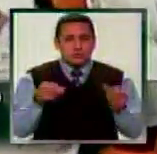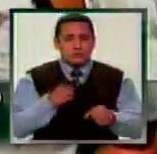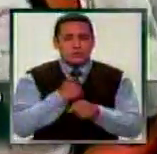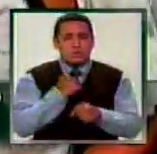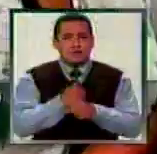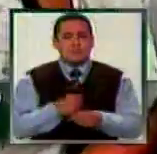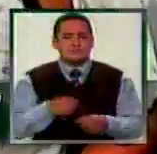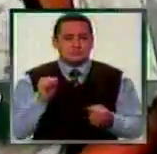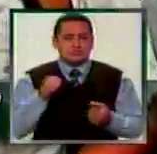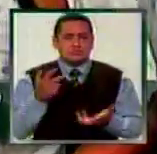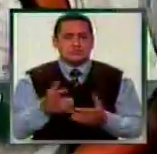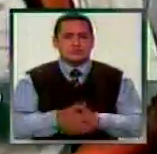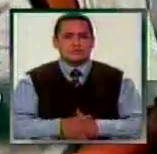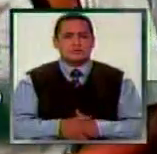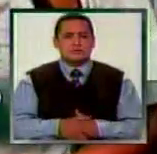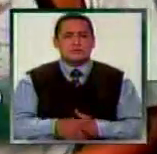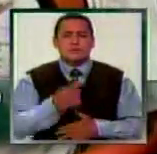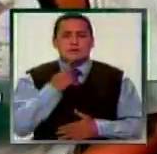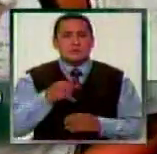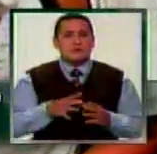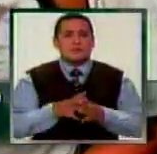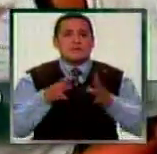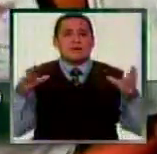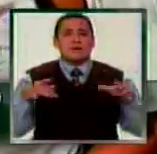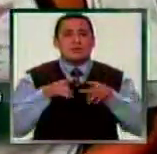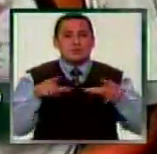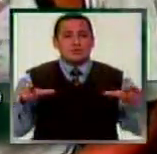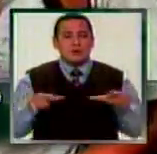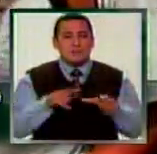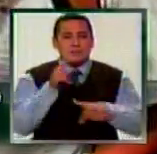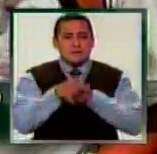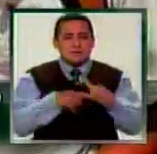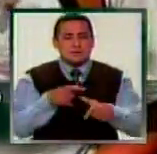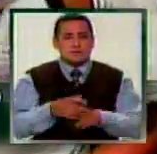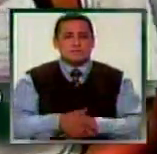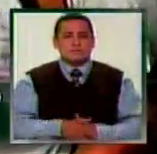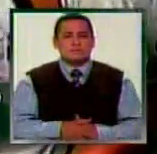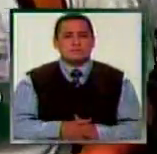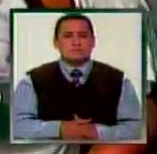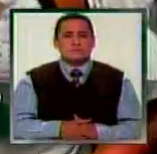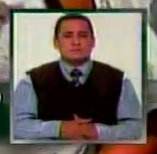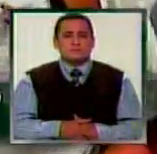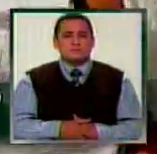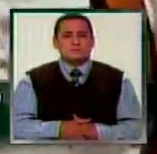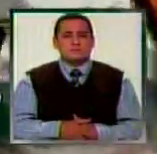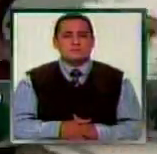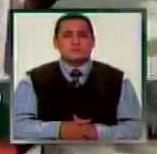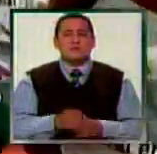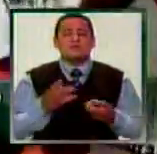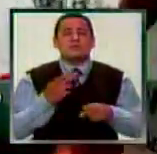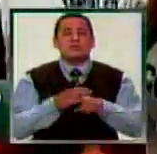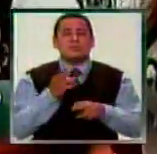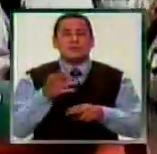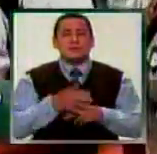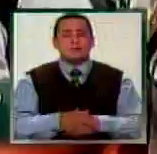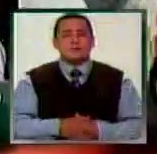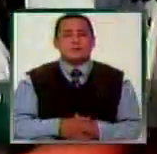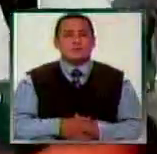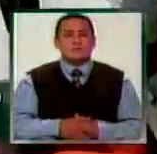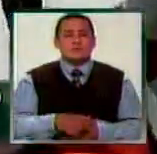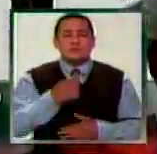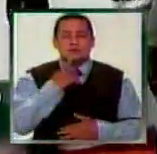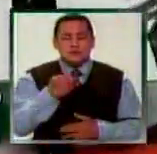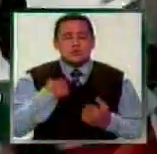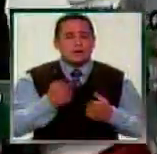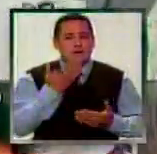desde trabajo. Desde luego que sí, es un amplio mercado para todos los estudiantes. A ver, cuéntenos un poco, ¿tu nombre? Mi nombre es Darisa Quijandría